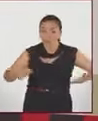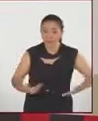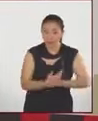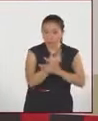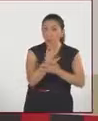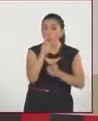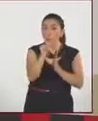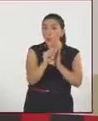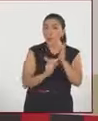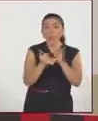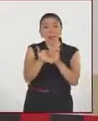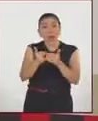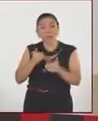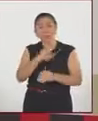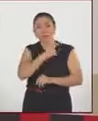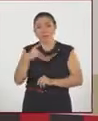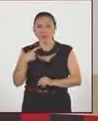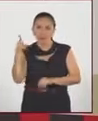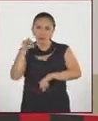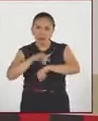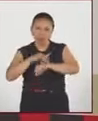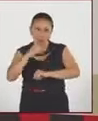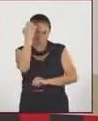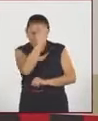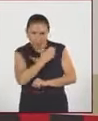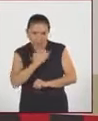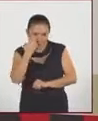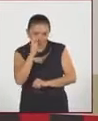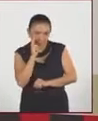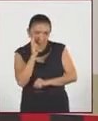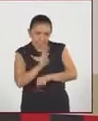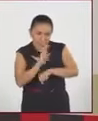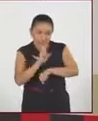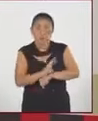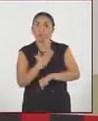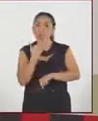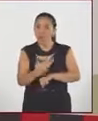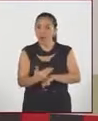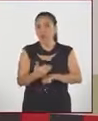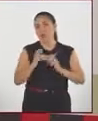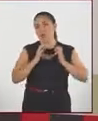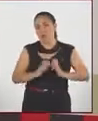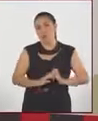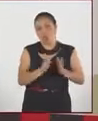vida, se hace un ultrasonido para ver que el desarrollo de la cadera esté normal.